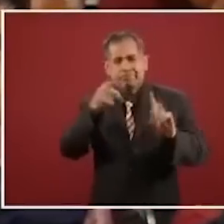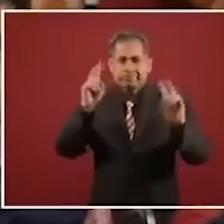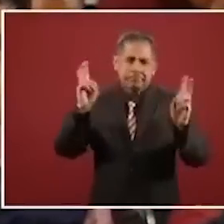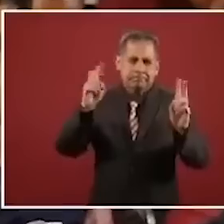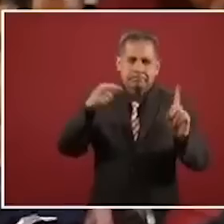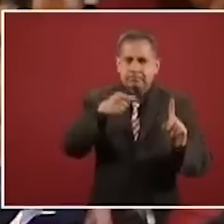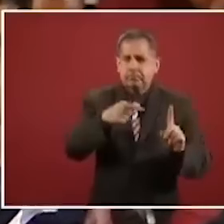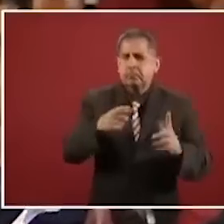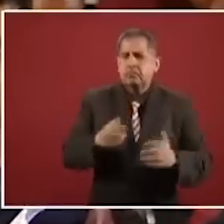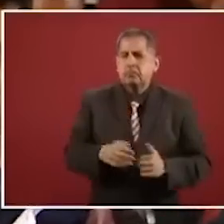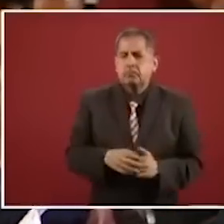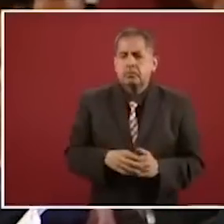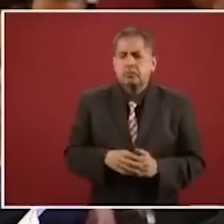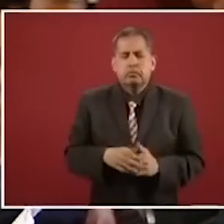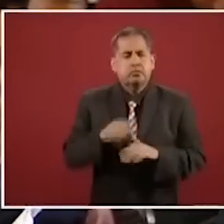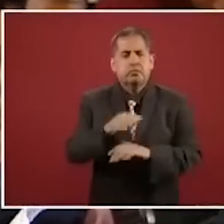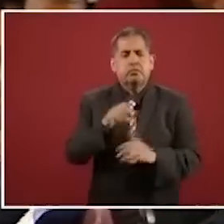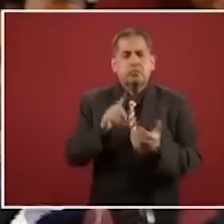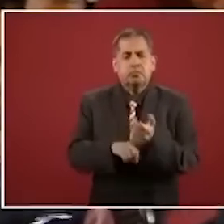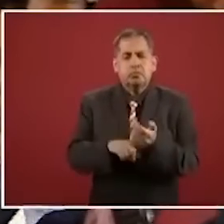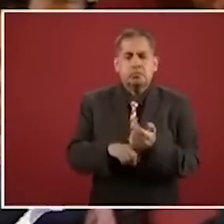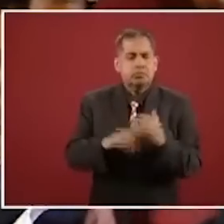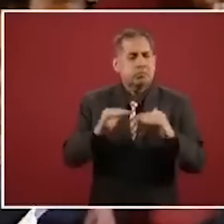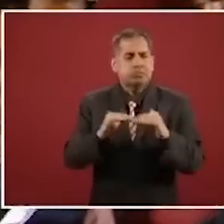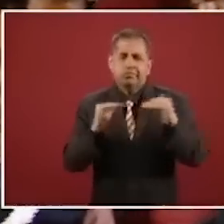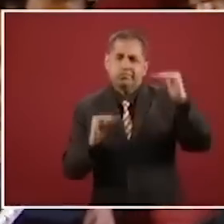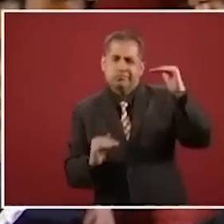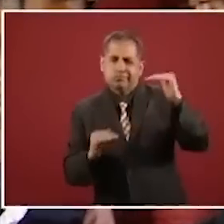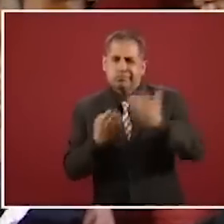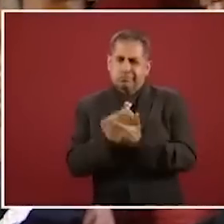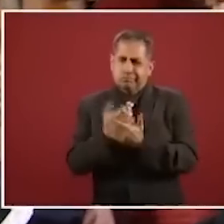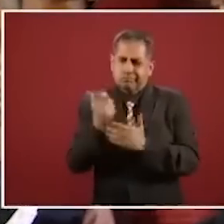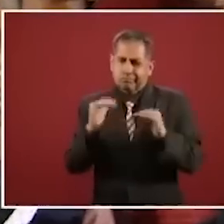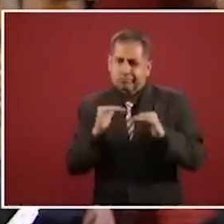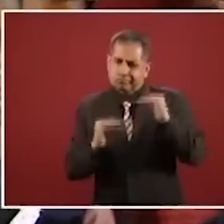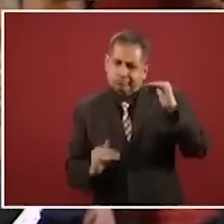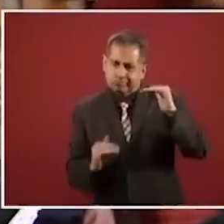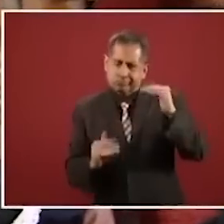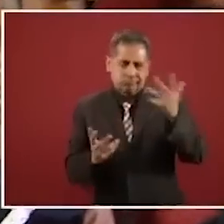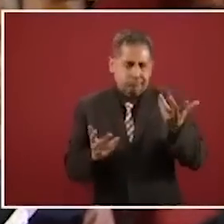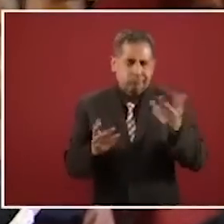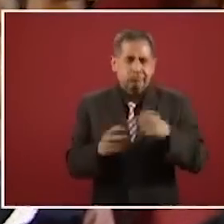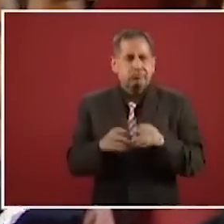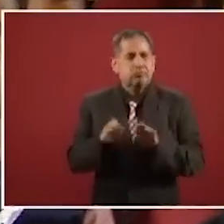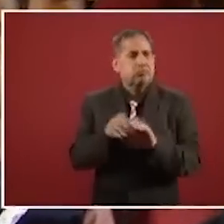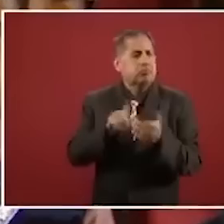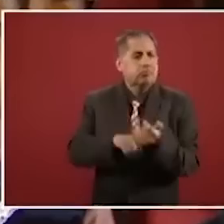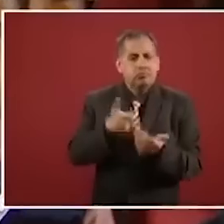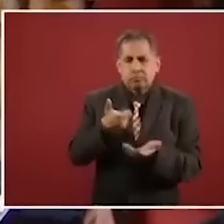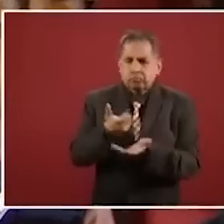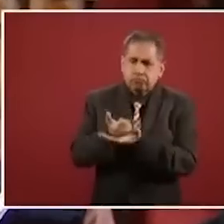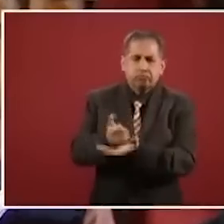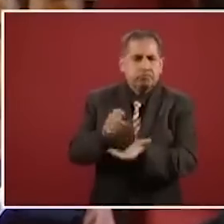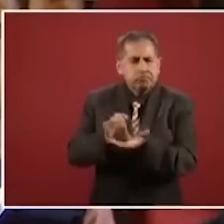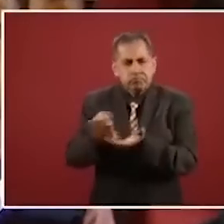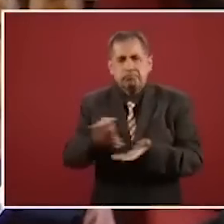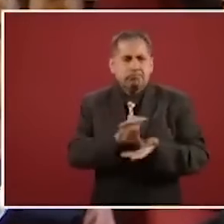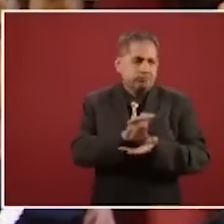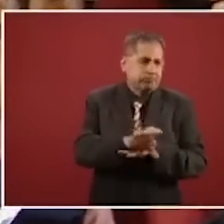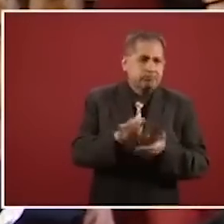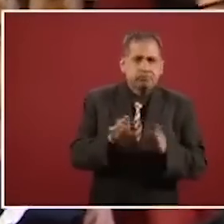del momento. En materia de asimetrías económicas, en materia de costos de financiamiento, en materia